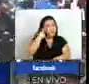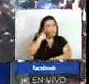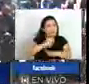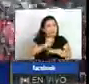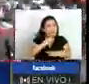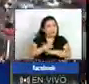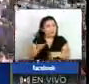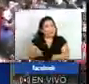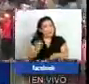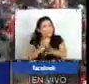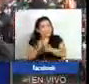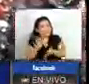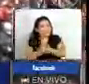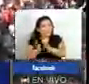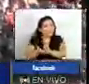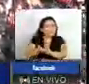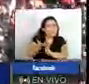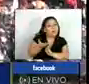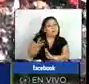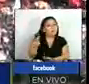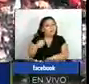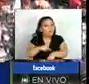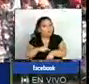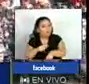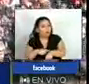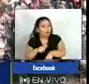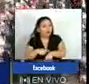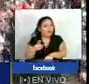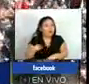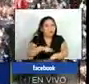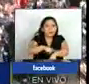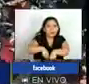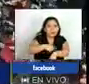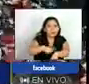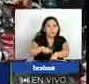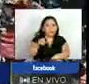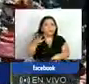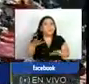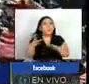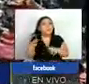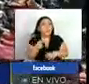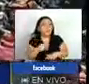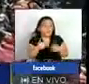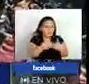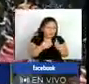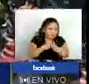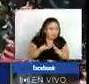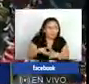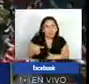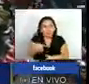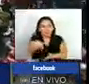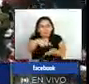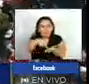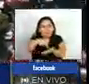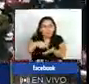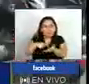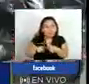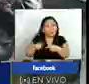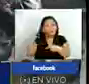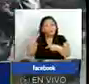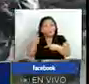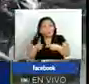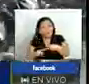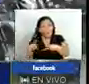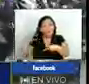remuneración. Las protestas se extendieron en varias ciudades de ese país, entre ellas Brasilia, Fortaleza, Salvador,